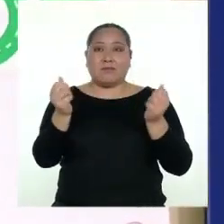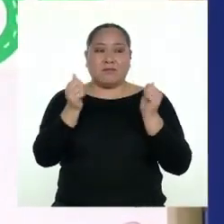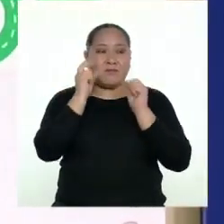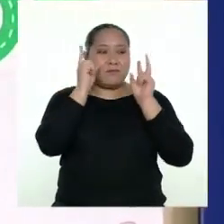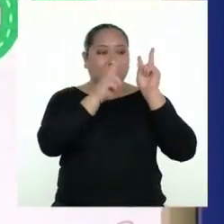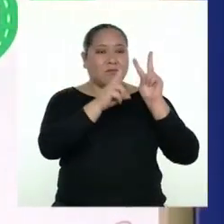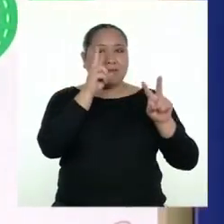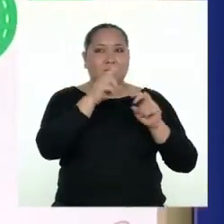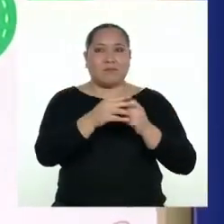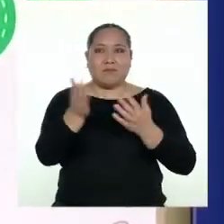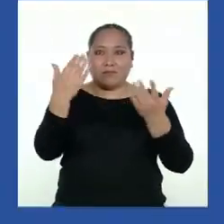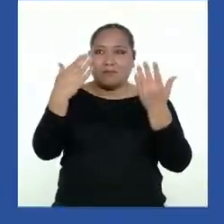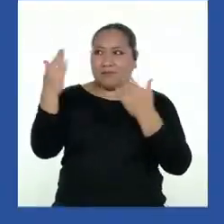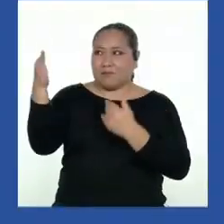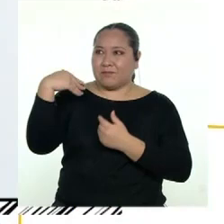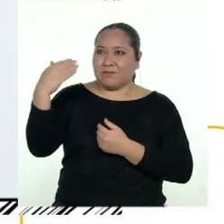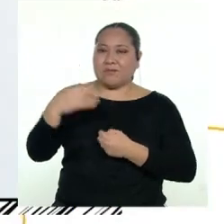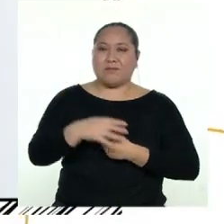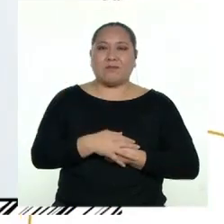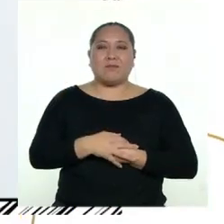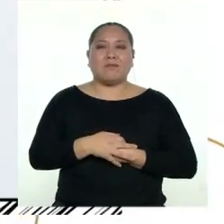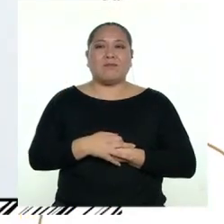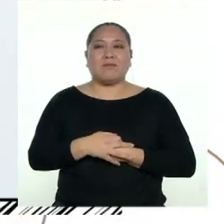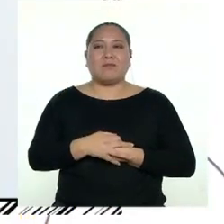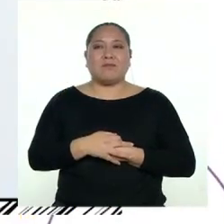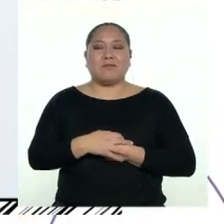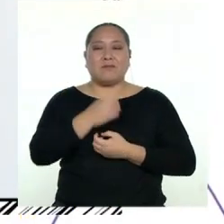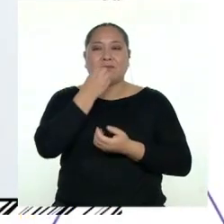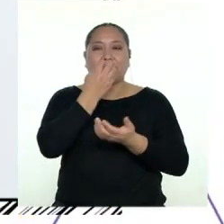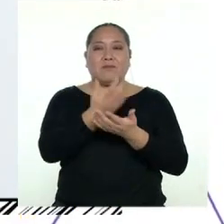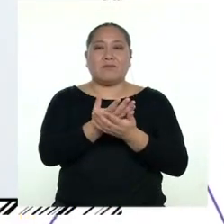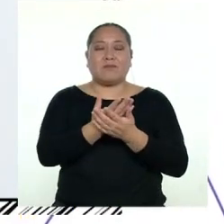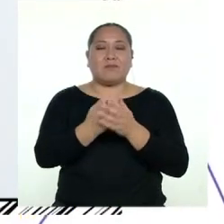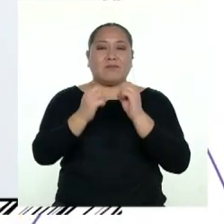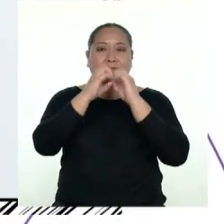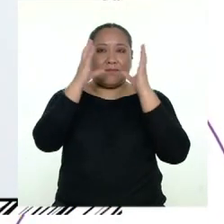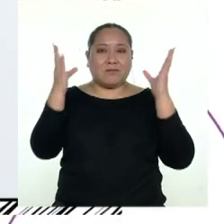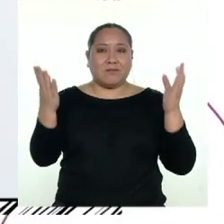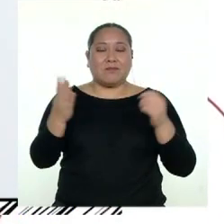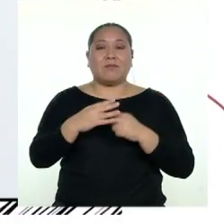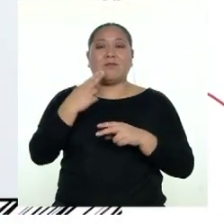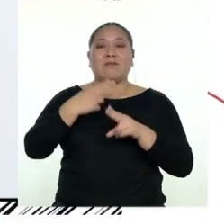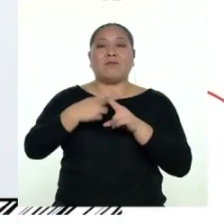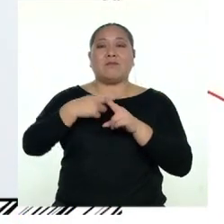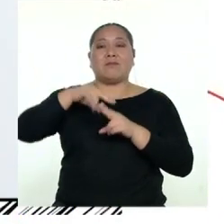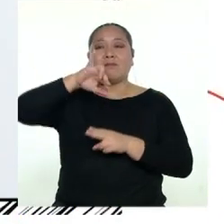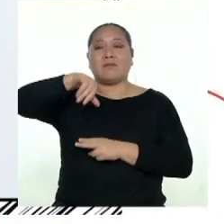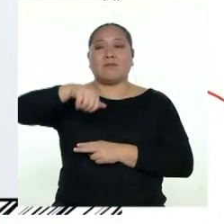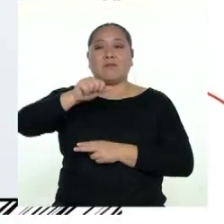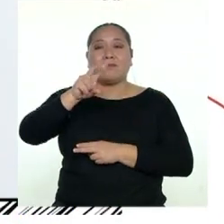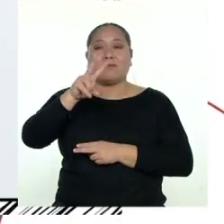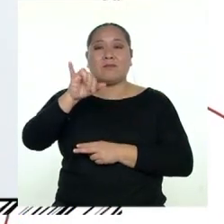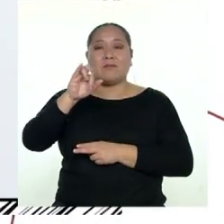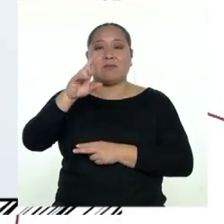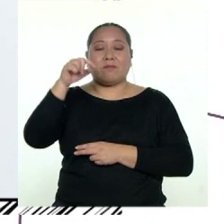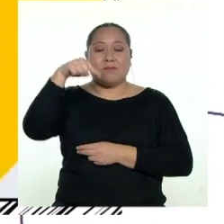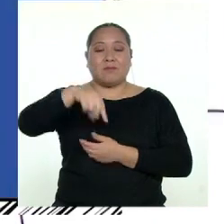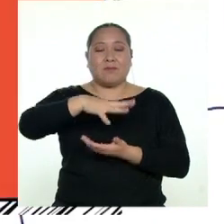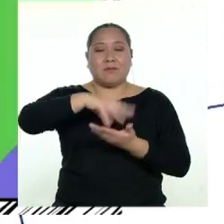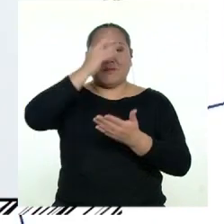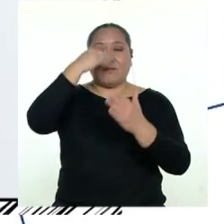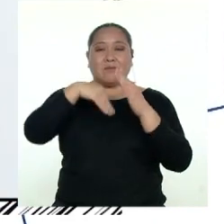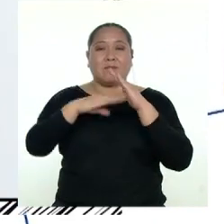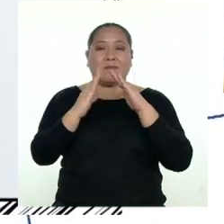juntos. Vayan a buscarlos. Buen día, familias. Mi nombre es Javier Echavarría y esto es Aprendo en